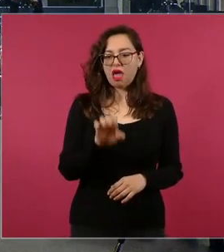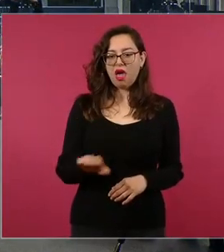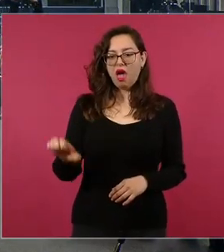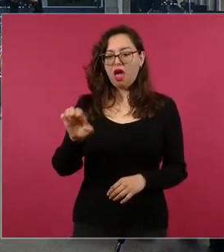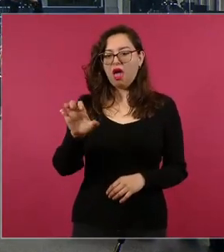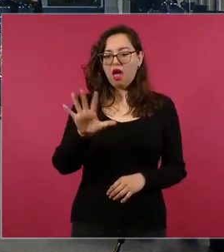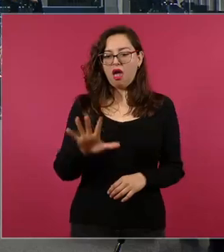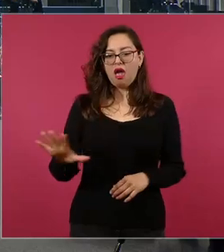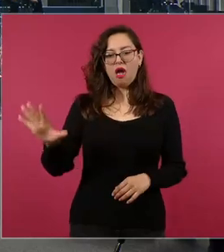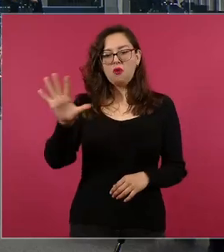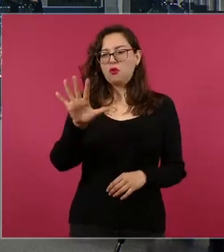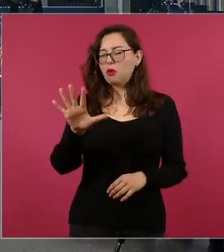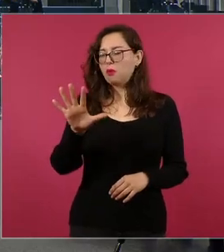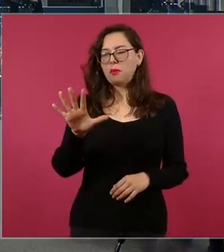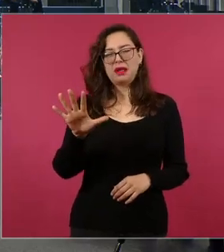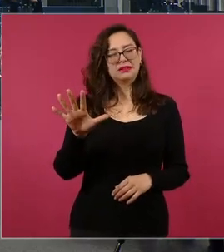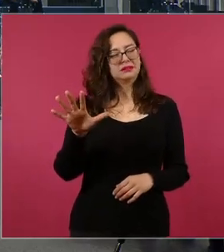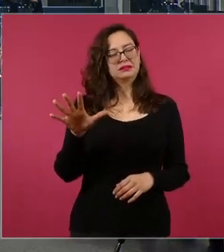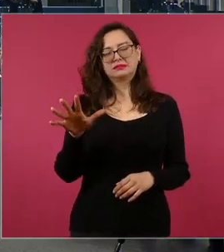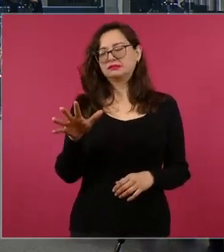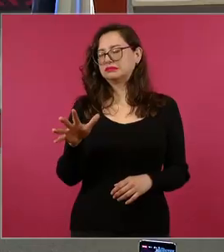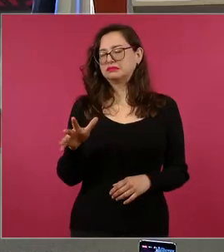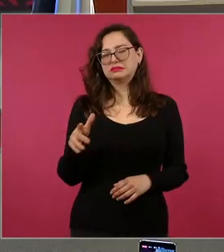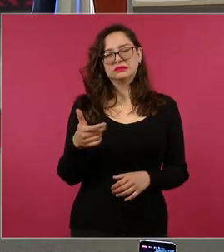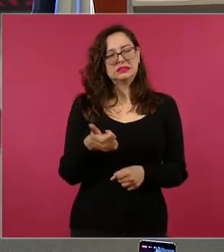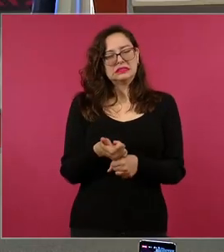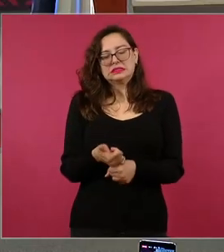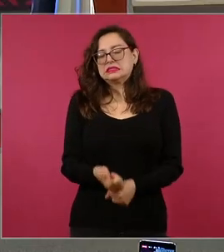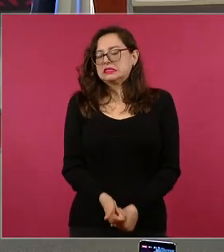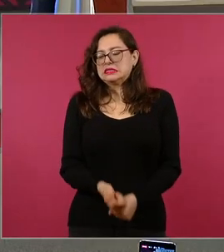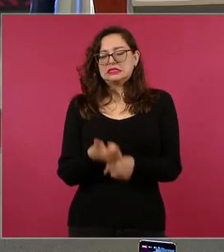ya estaba muy empolvada,